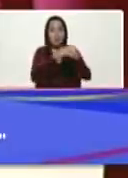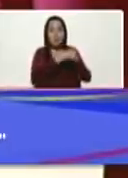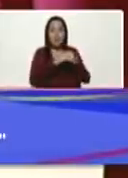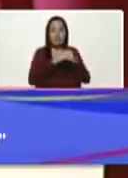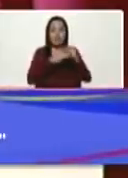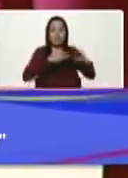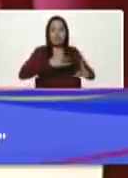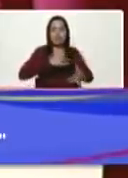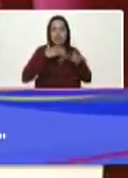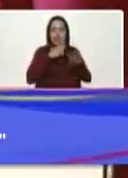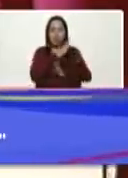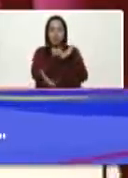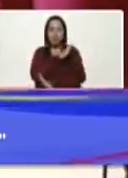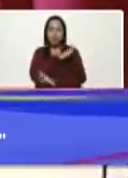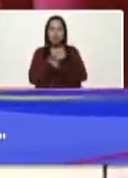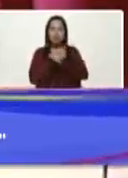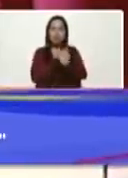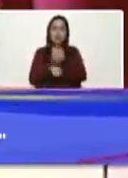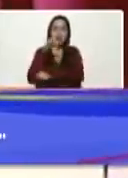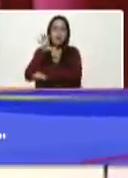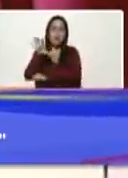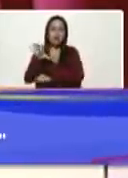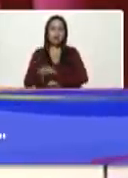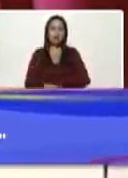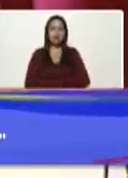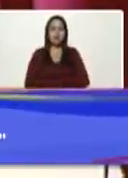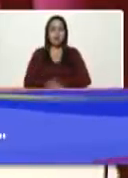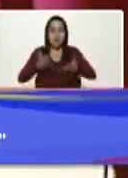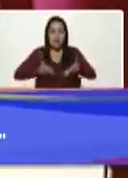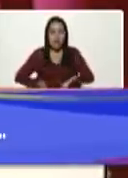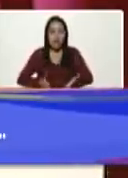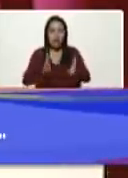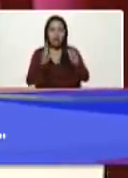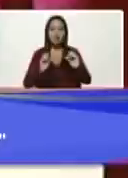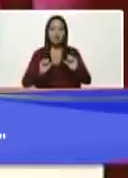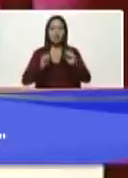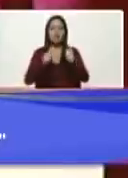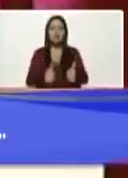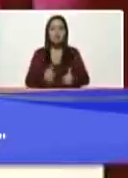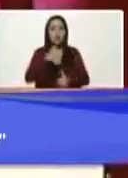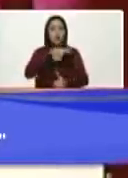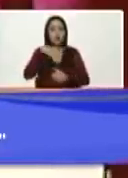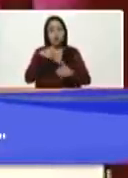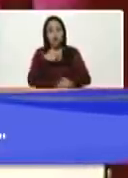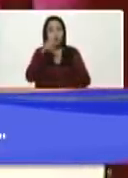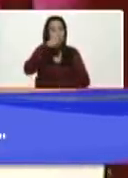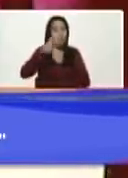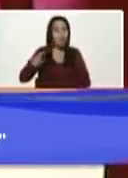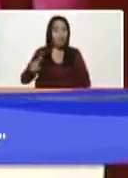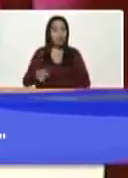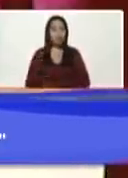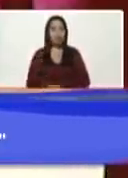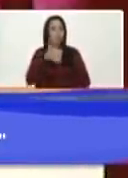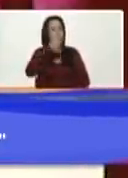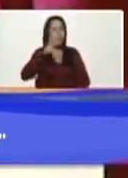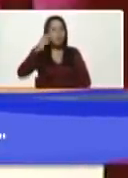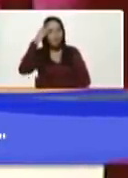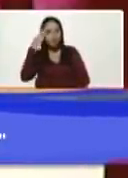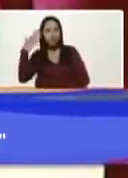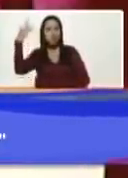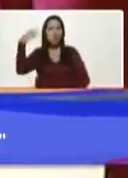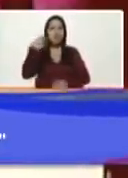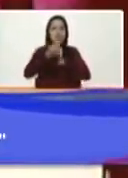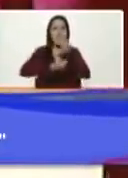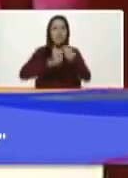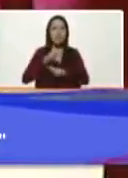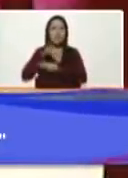amor por nuestra patria. Este camino de recorrido inició siendo pueblo, un pueblo con sueños de construir